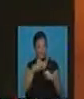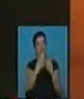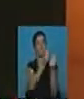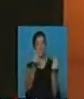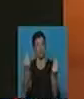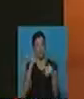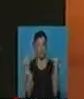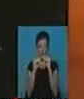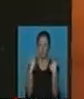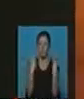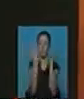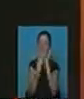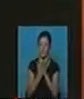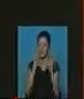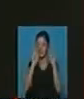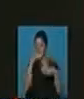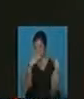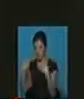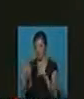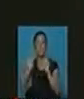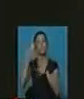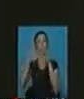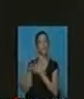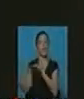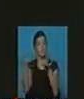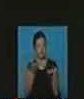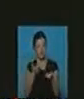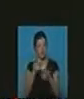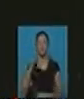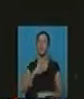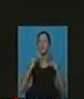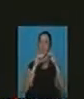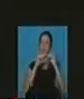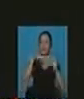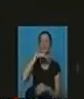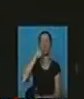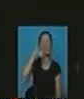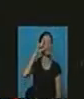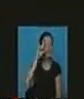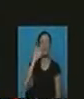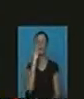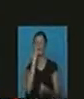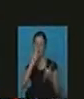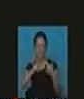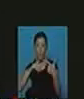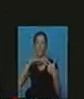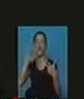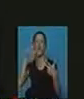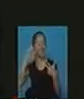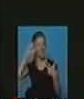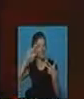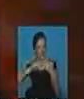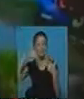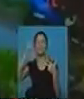de analizarlo. Tenemos además grandes invitados. Como siempre estoy con mis compañeros José Nathanson, Raúl de la Torre, Jorge Elías y